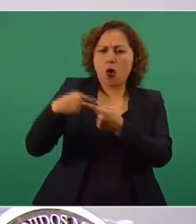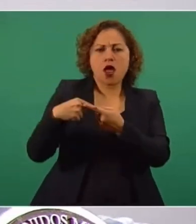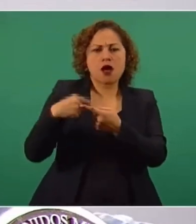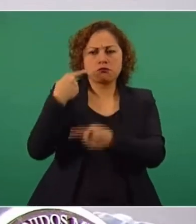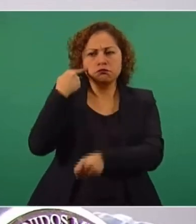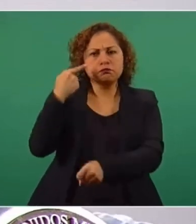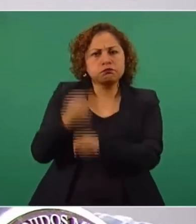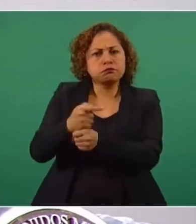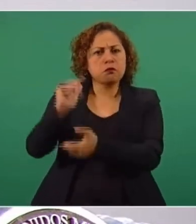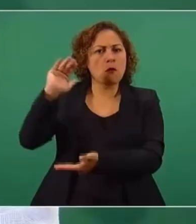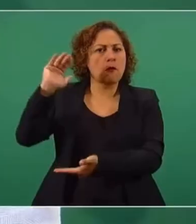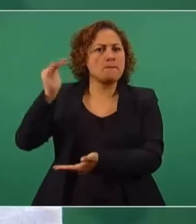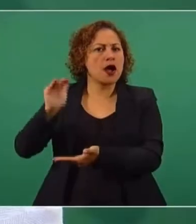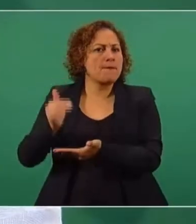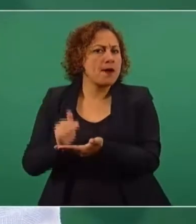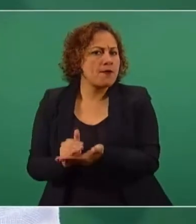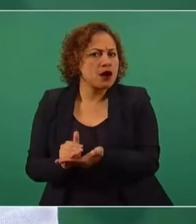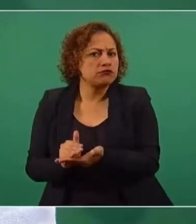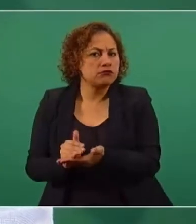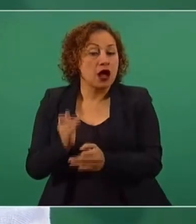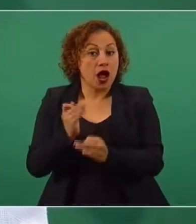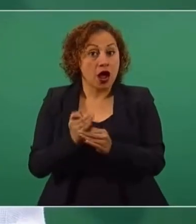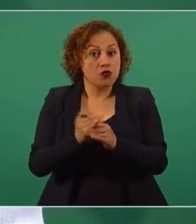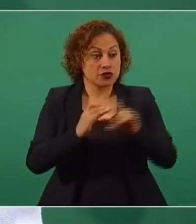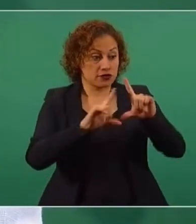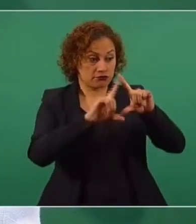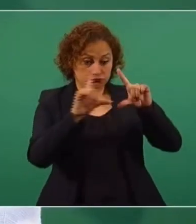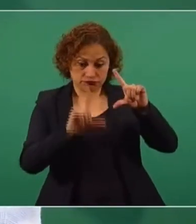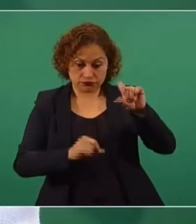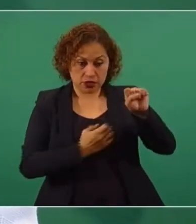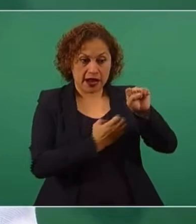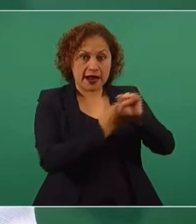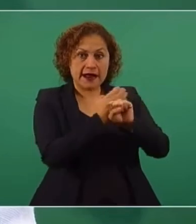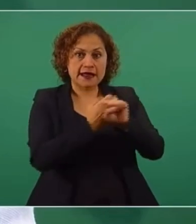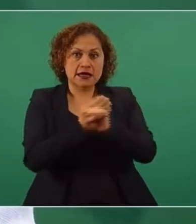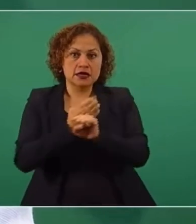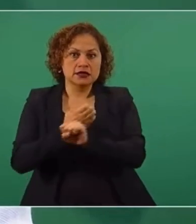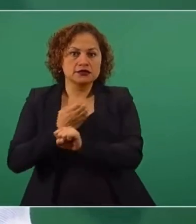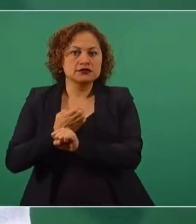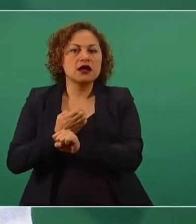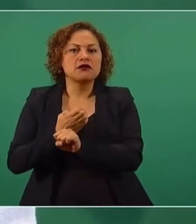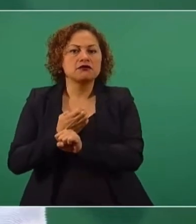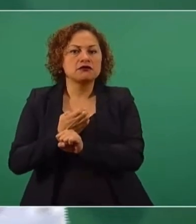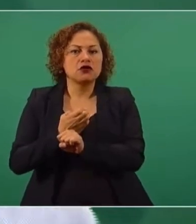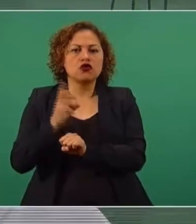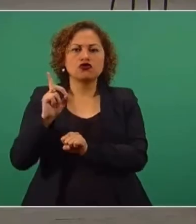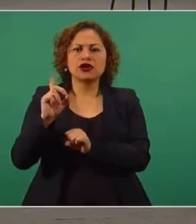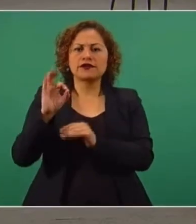ya casi ninguna entidad federativa con